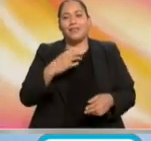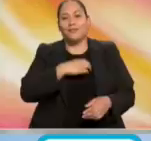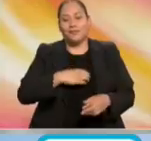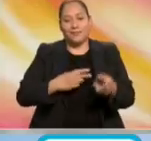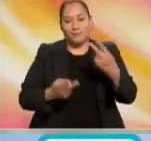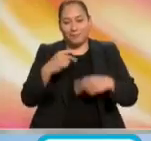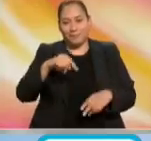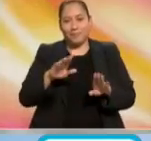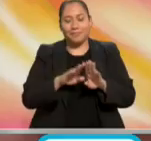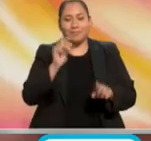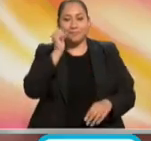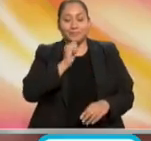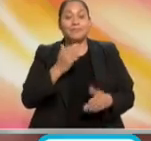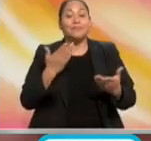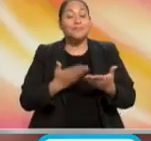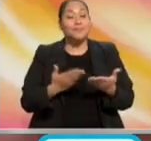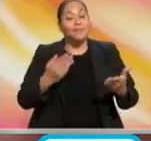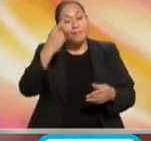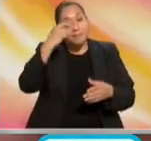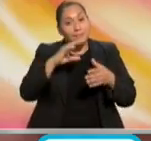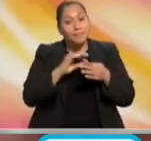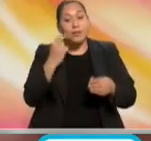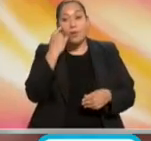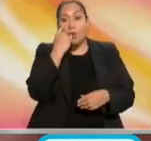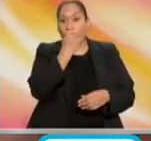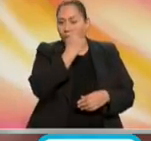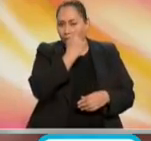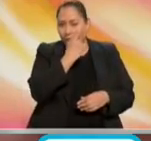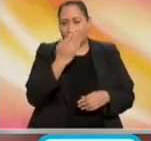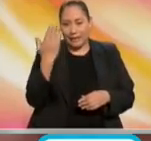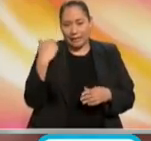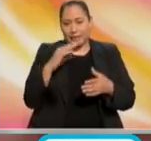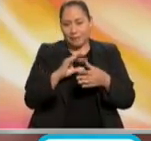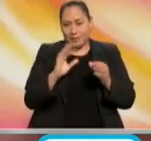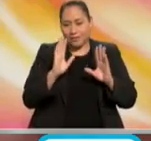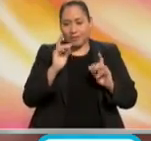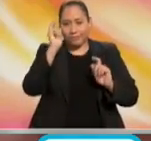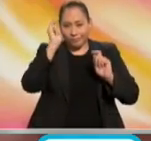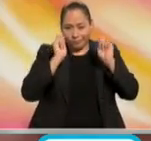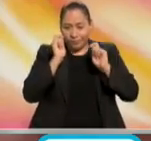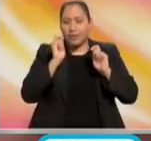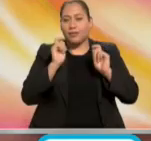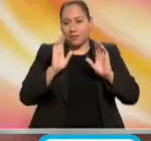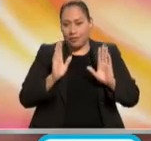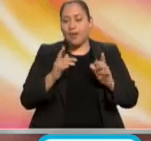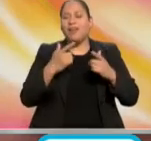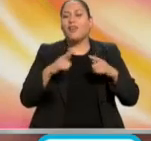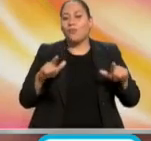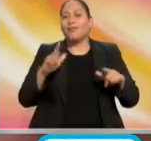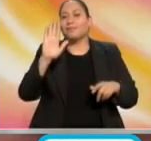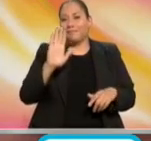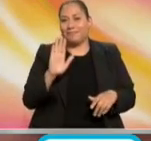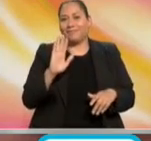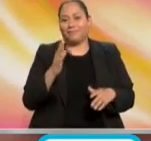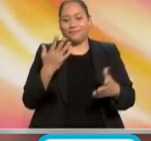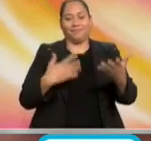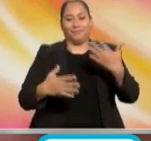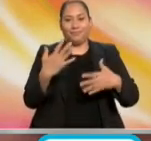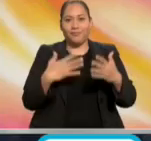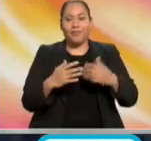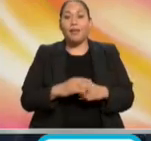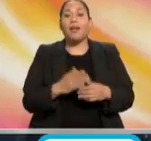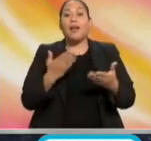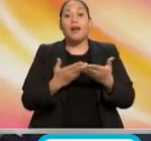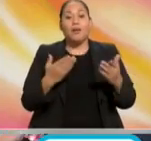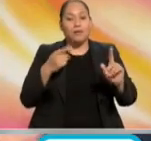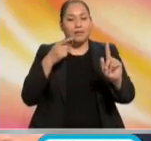como siempre. En esta ocasión para hablar de ojos. Ya hemos hablado un poco de este lenguaje, pero hoy nos traes un enfoque distinto sobre